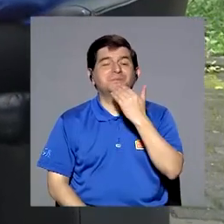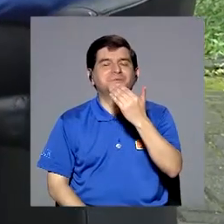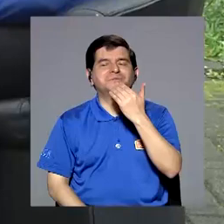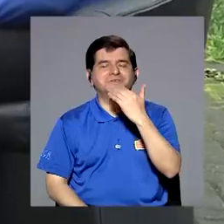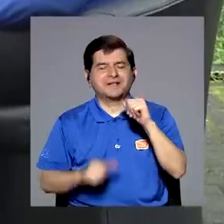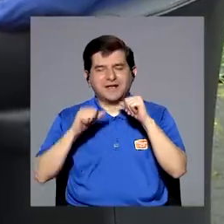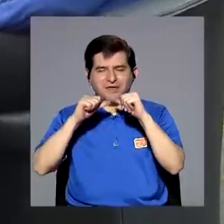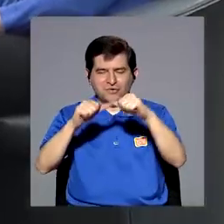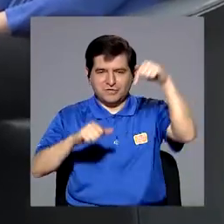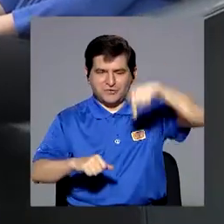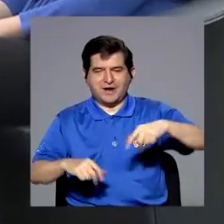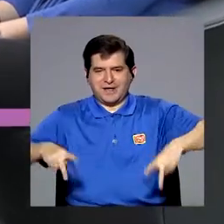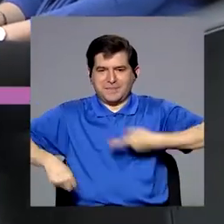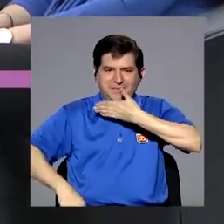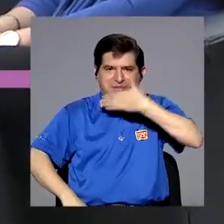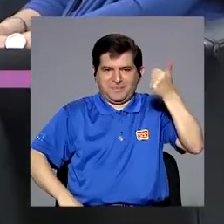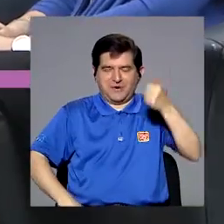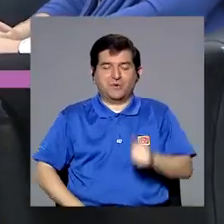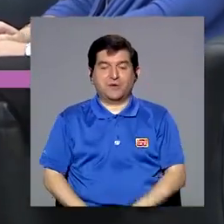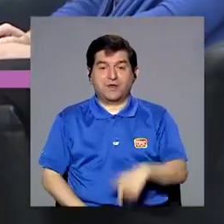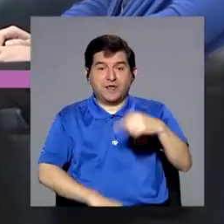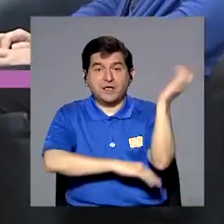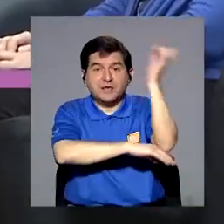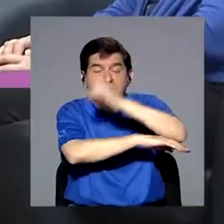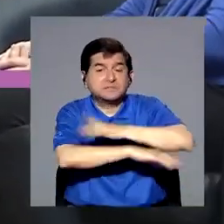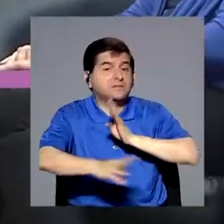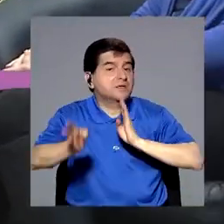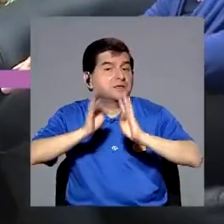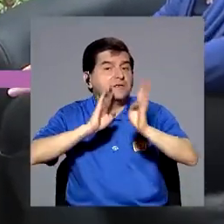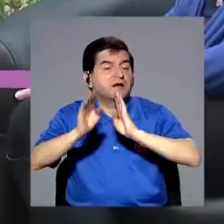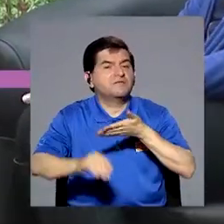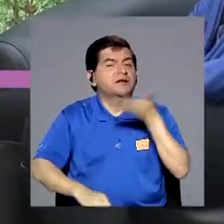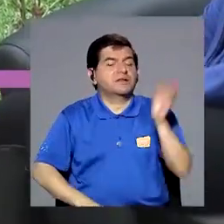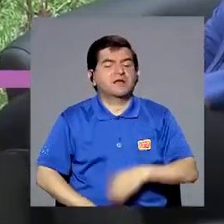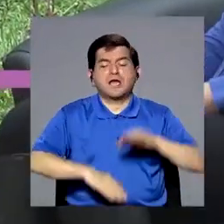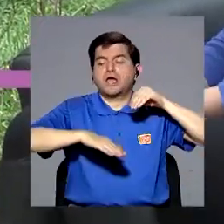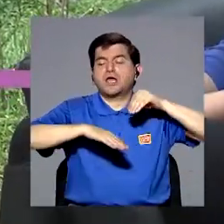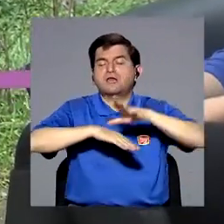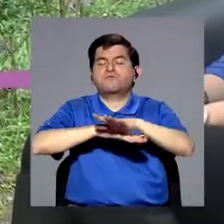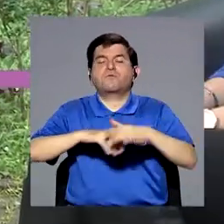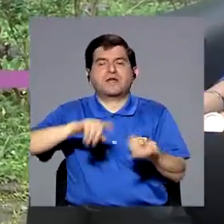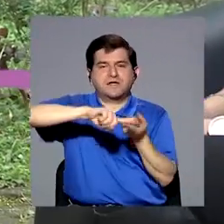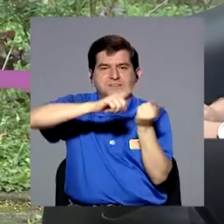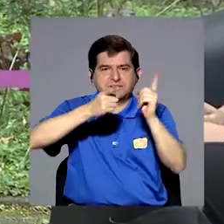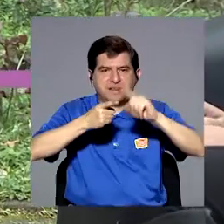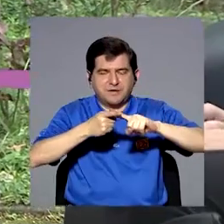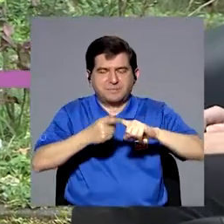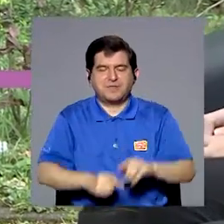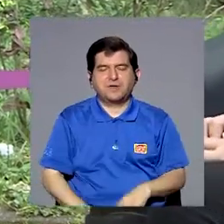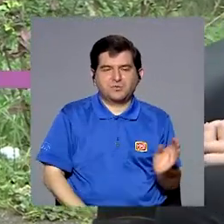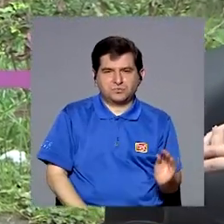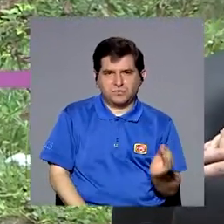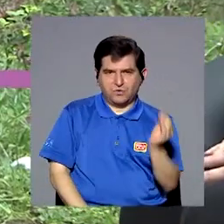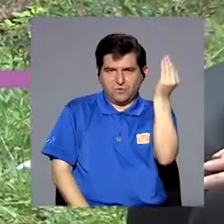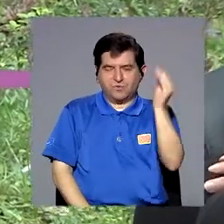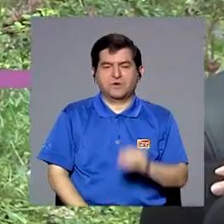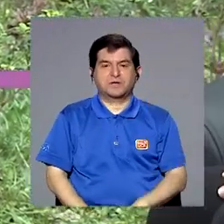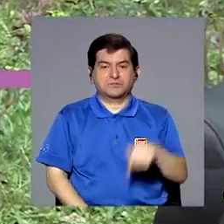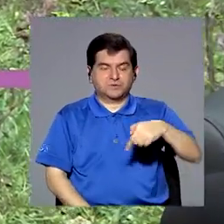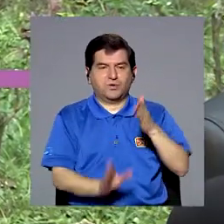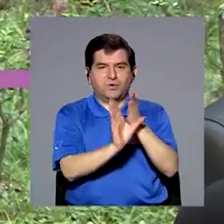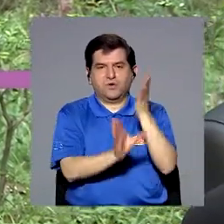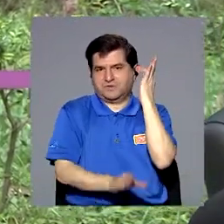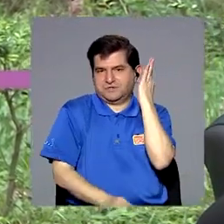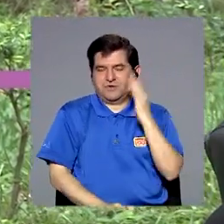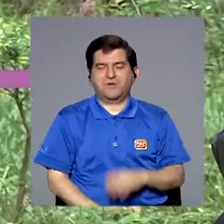Gracias por continuar con nosotros en Vivir Mejor. El día de hoy estamos hablando acerca de la influencia de pares en los jóvenes. Está con nosotros la